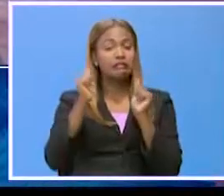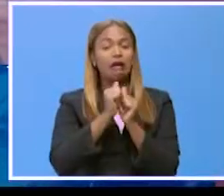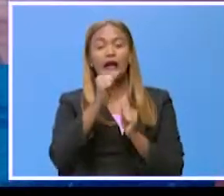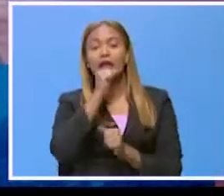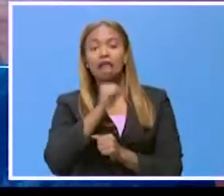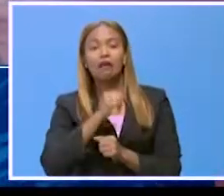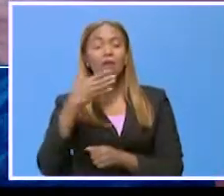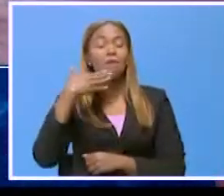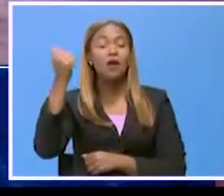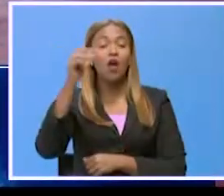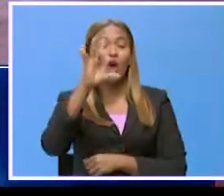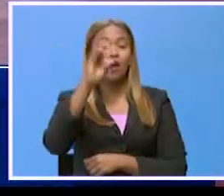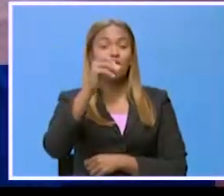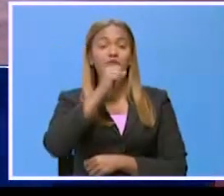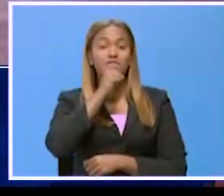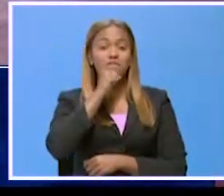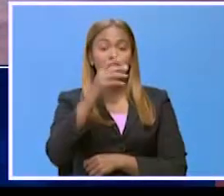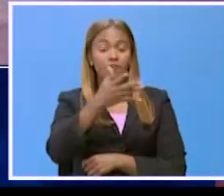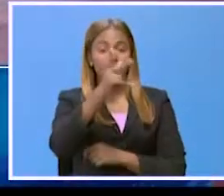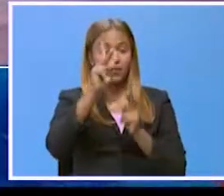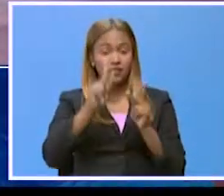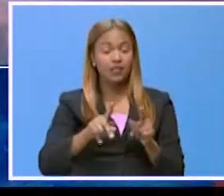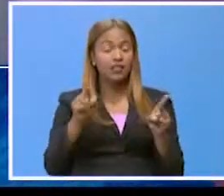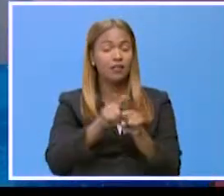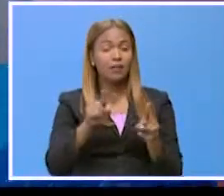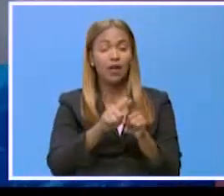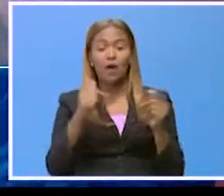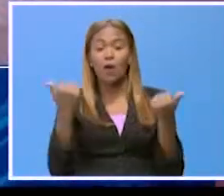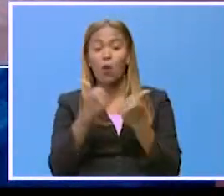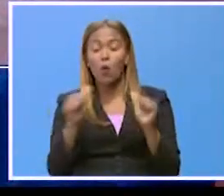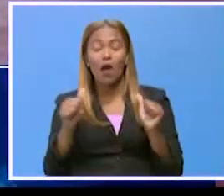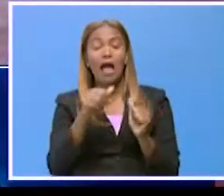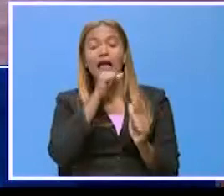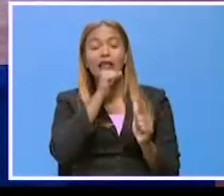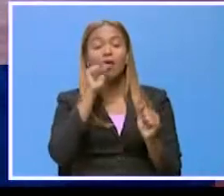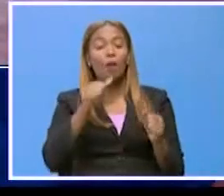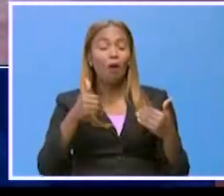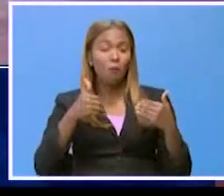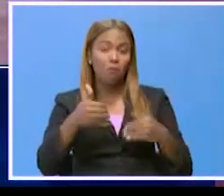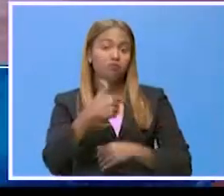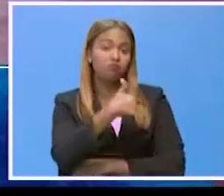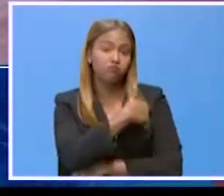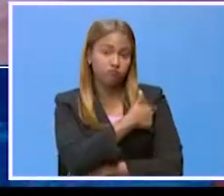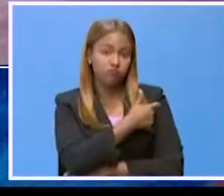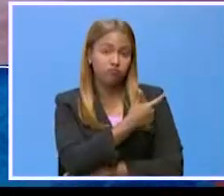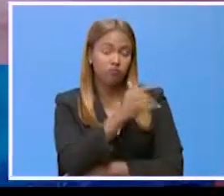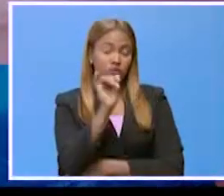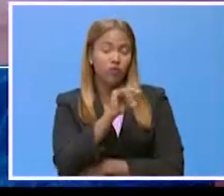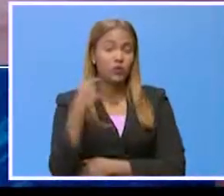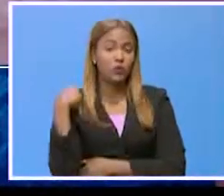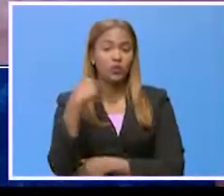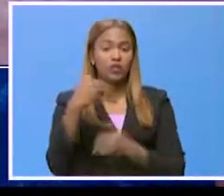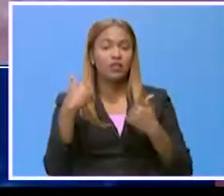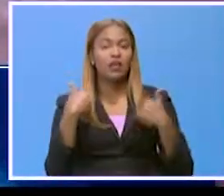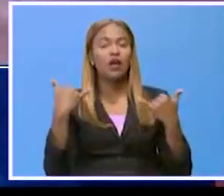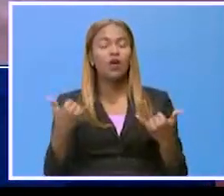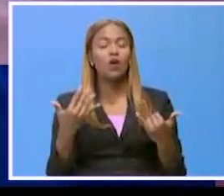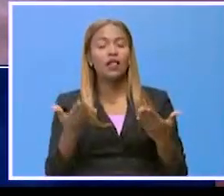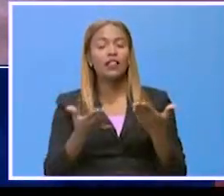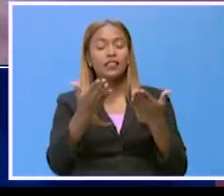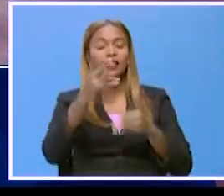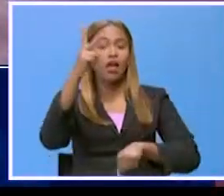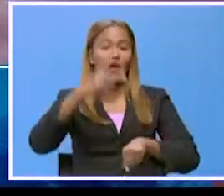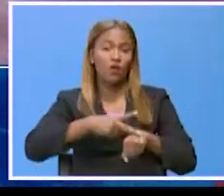mayor de 80 años el envejeciente puede esa persona independientemente de la edad puede vacunarse estamos entonces poniendo la